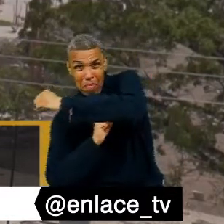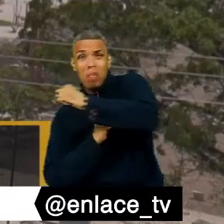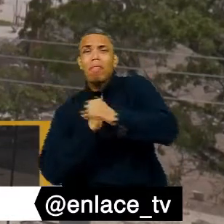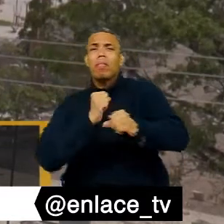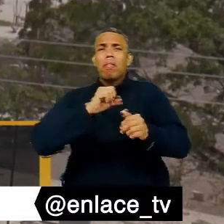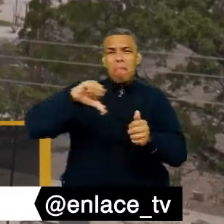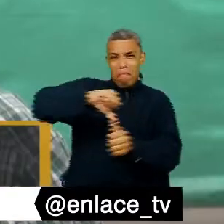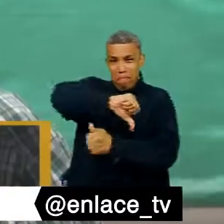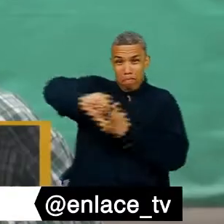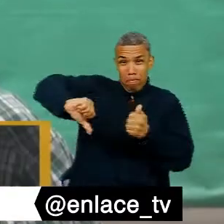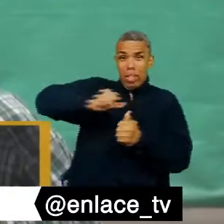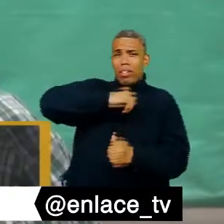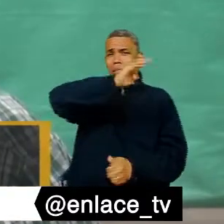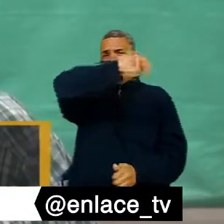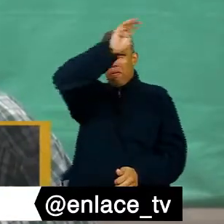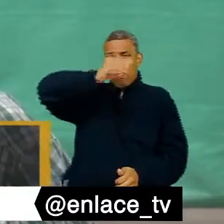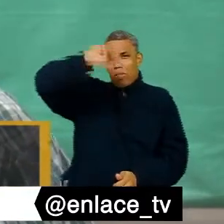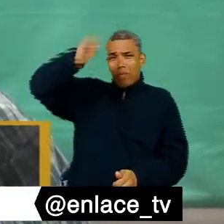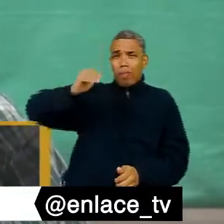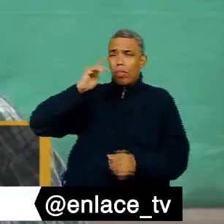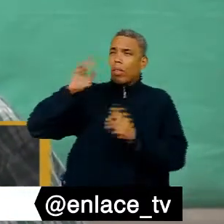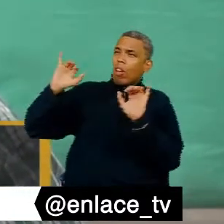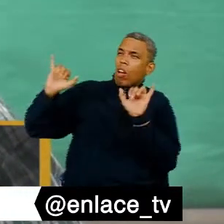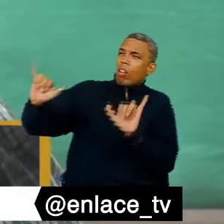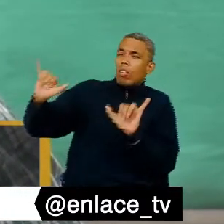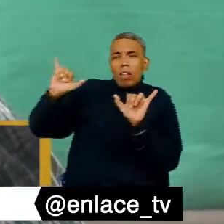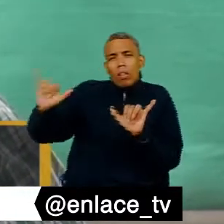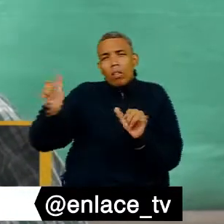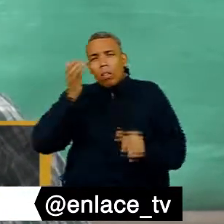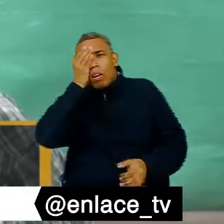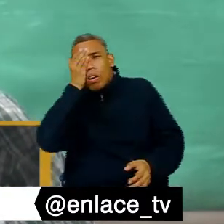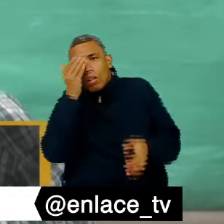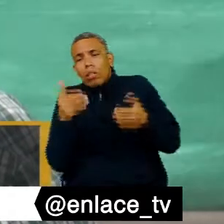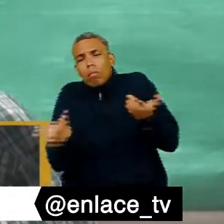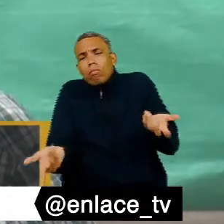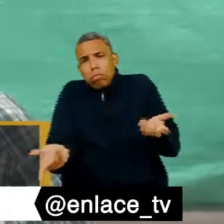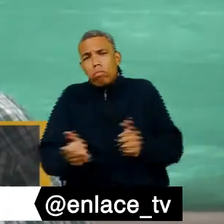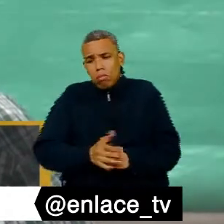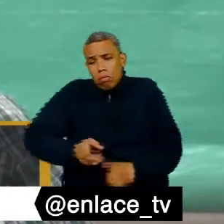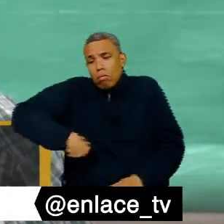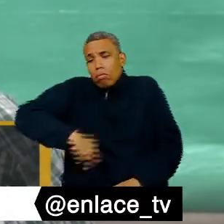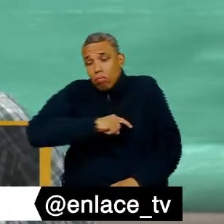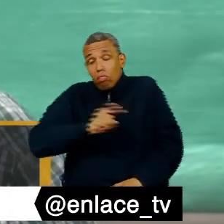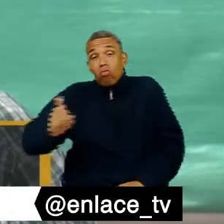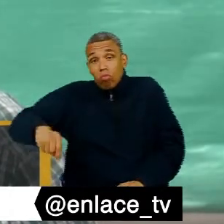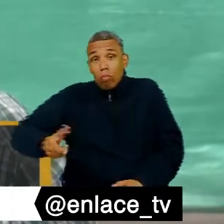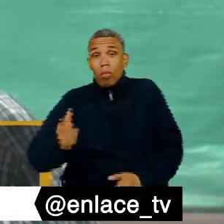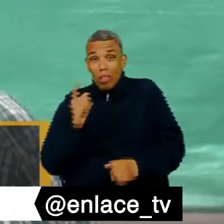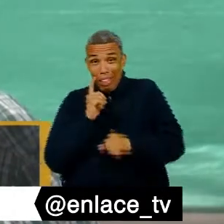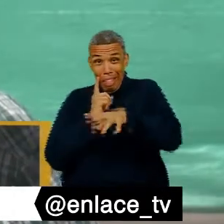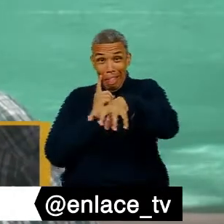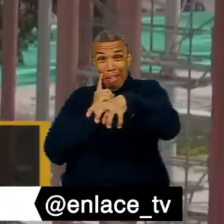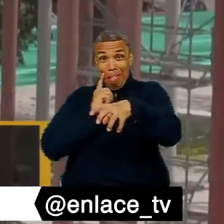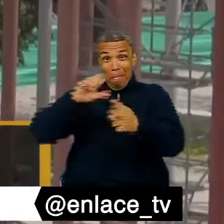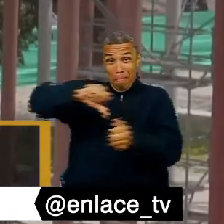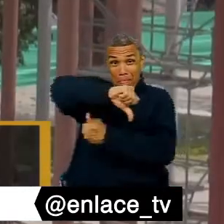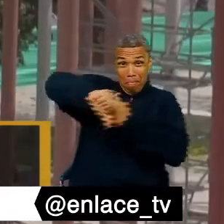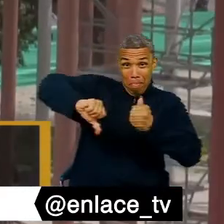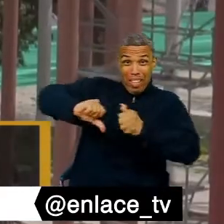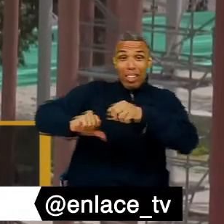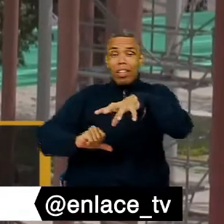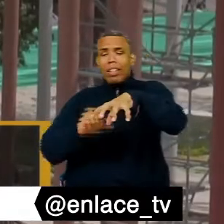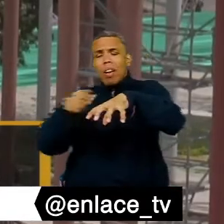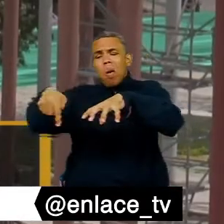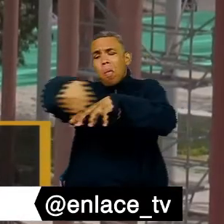Entonces la adición es para la culminación de la obra y los comerciantes del sector necesitamos que ya la obra del parque infantil esté en funcionamiento. La